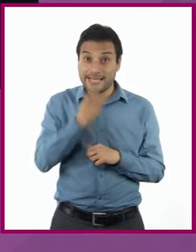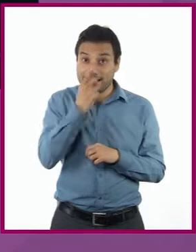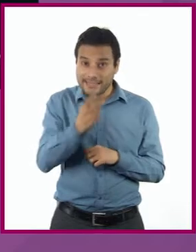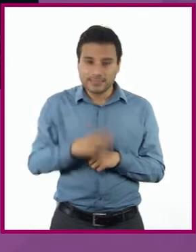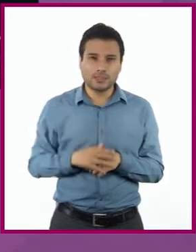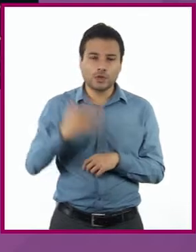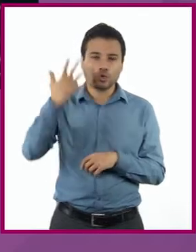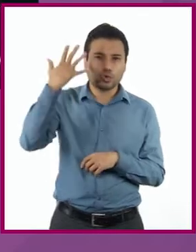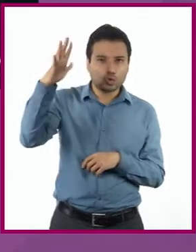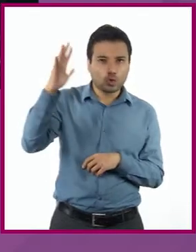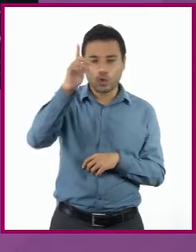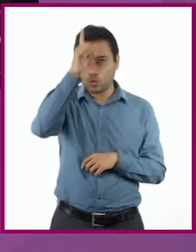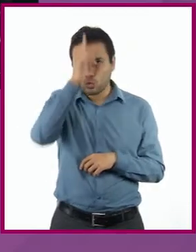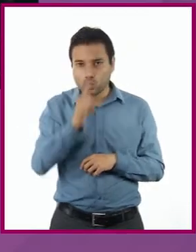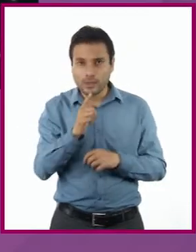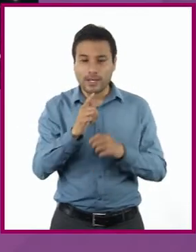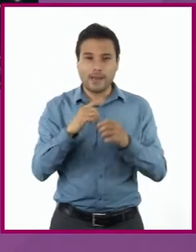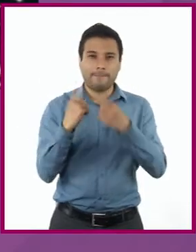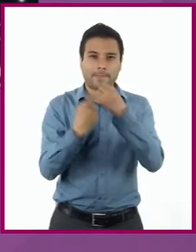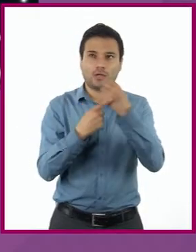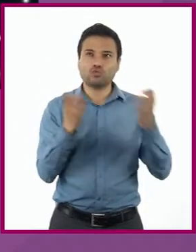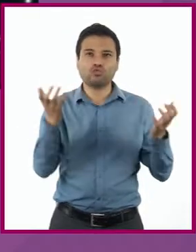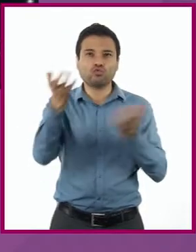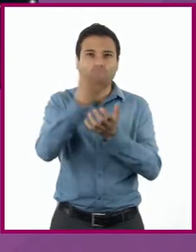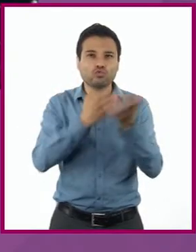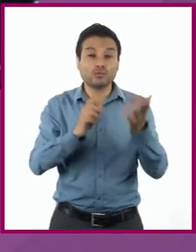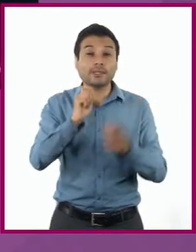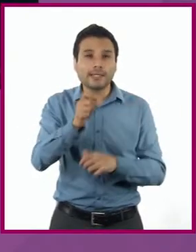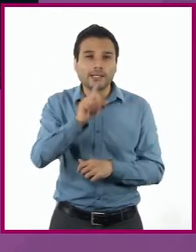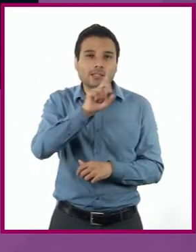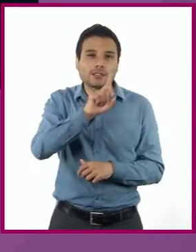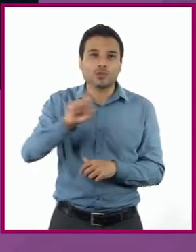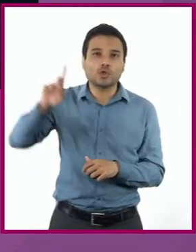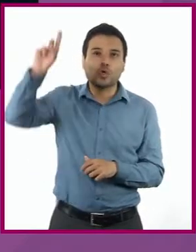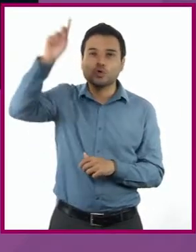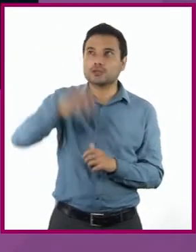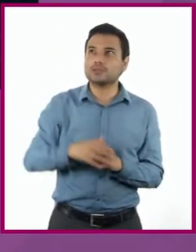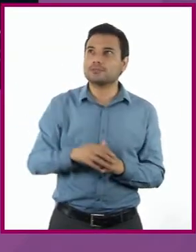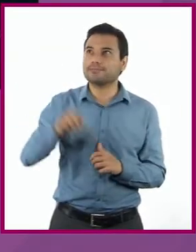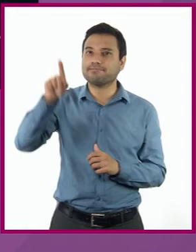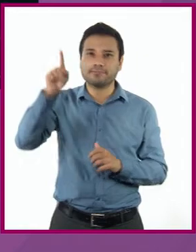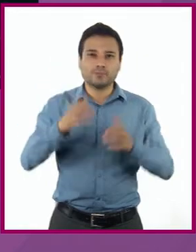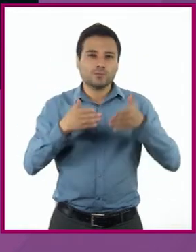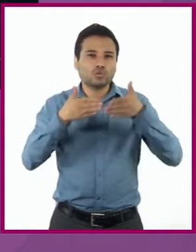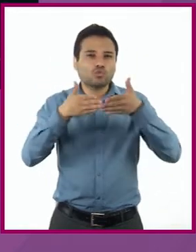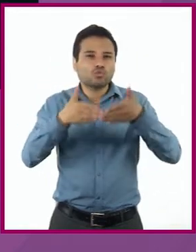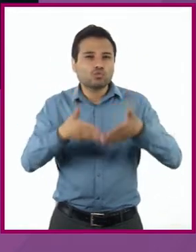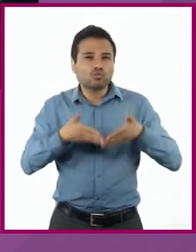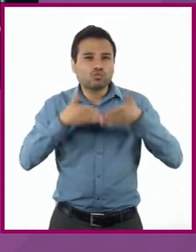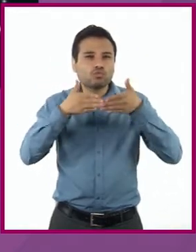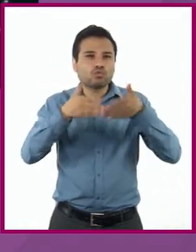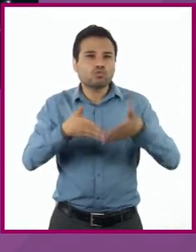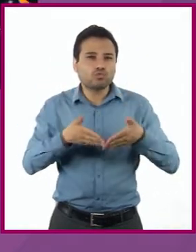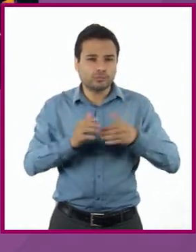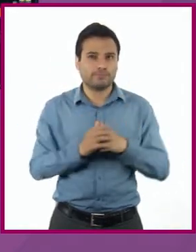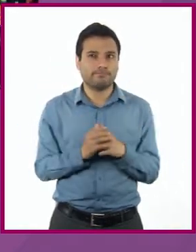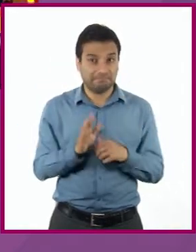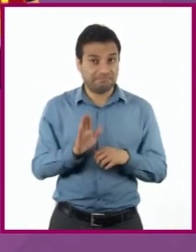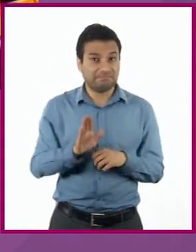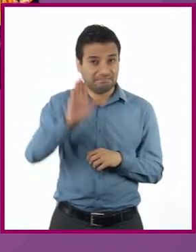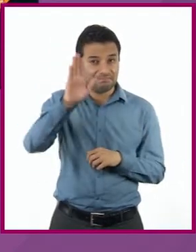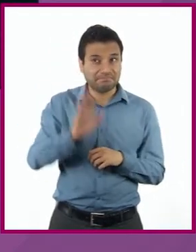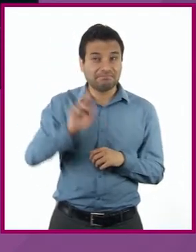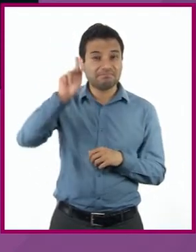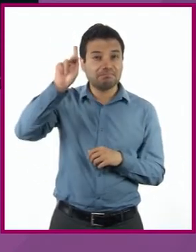la luna y los planetas eran divinidades que se desplazaban por el cielo en barcas parecidas a las que navegaban por el